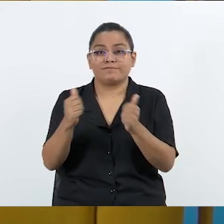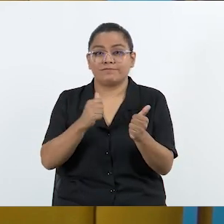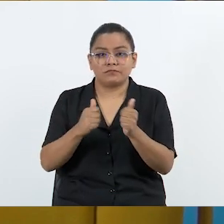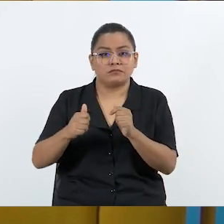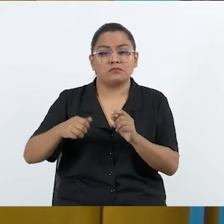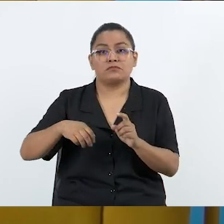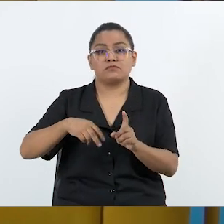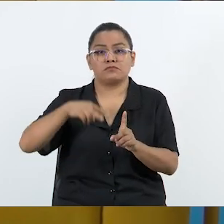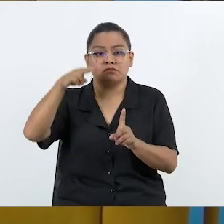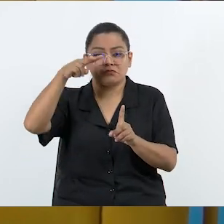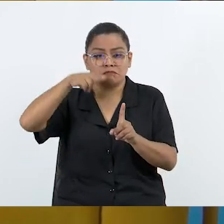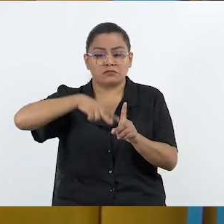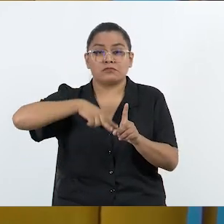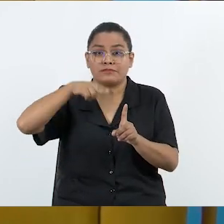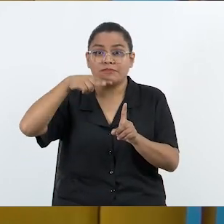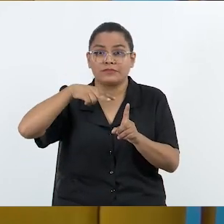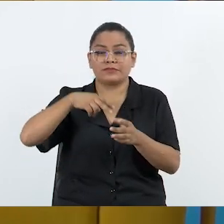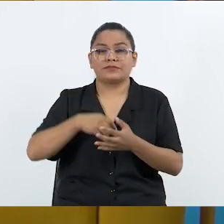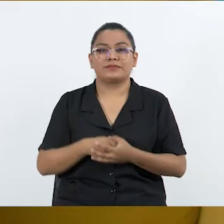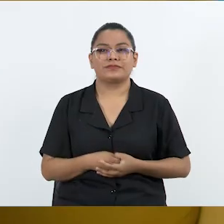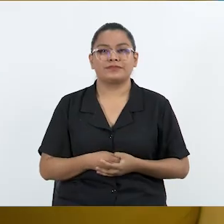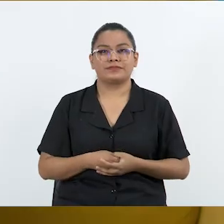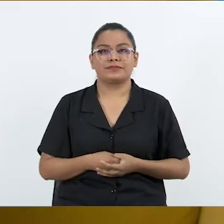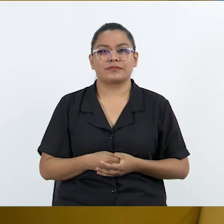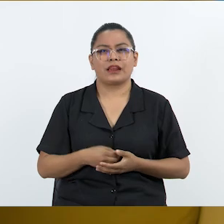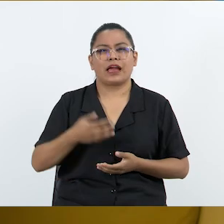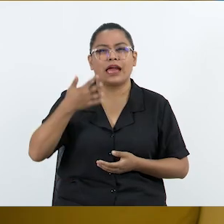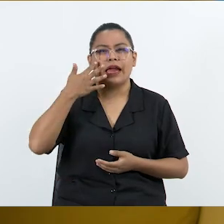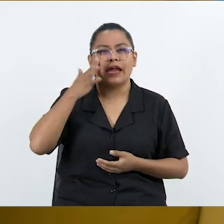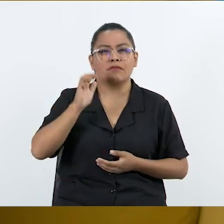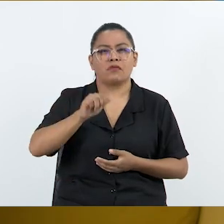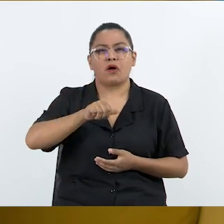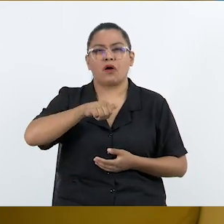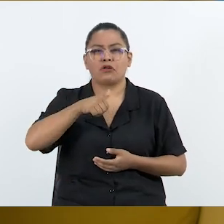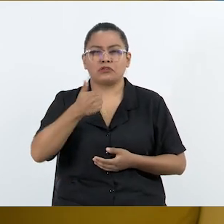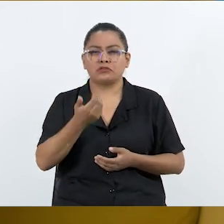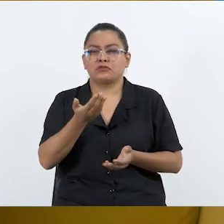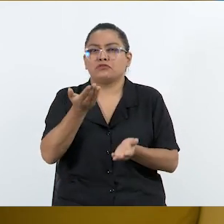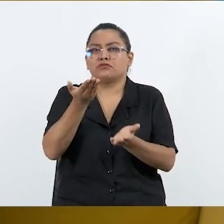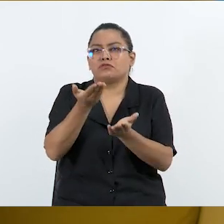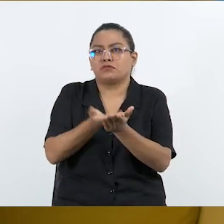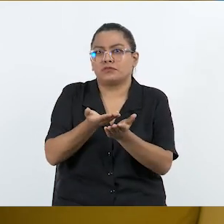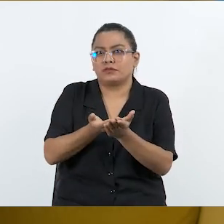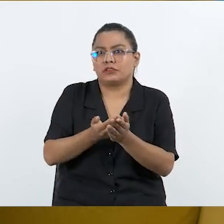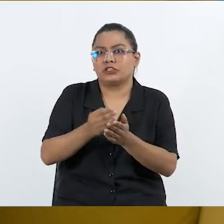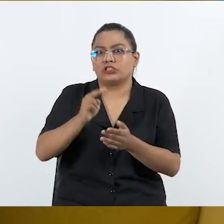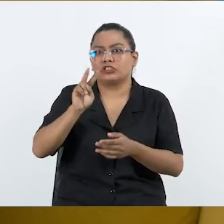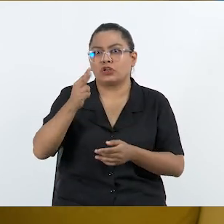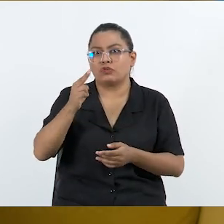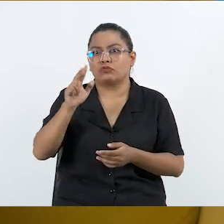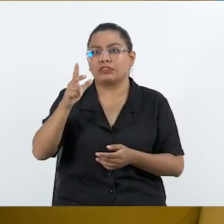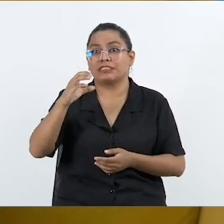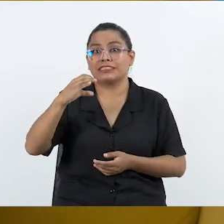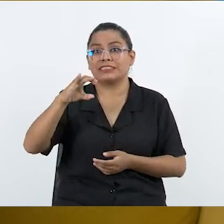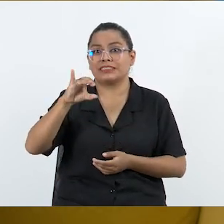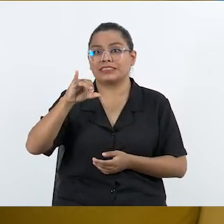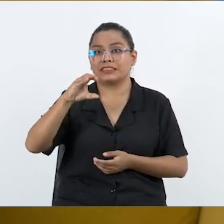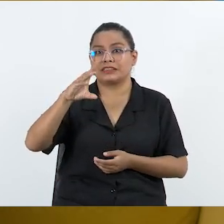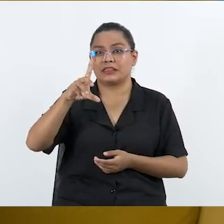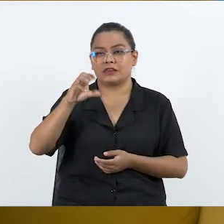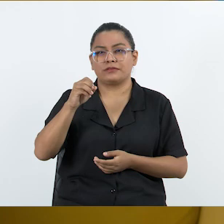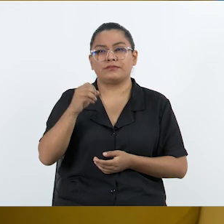las características de los estudiantes. ¿Qué otros ejemplos pueden proponer ustedes para segundo y tercer